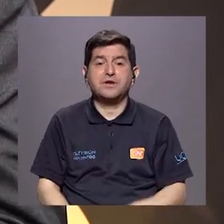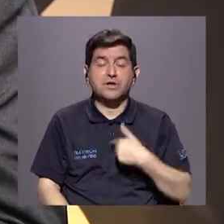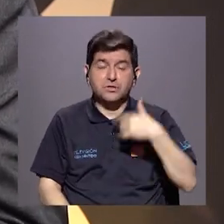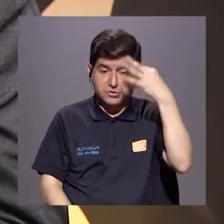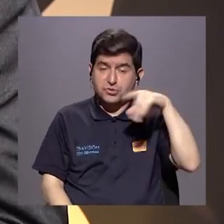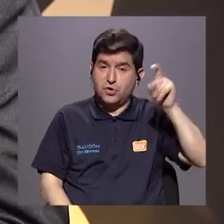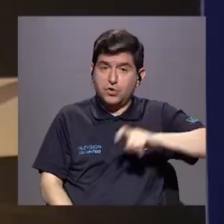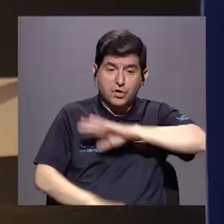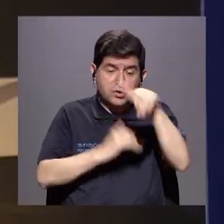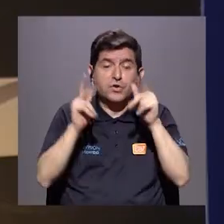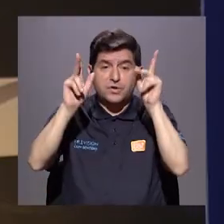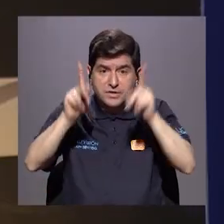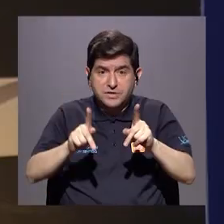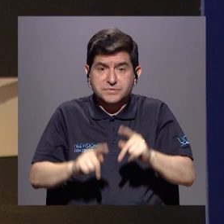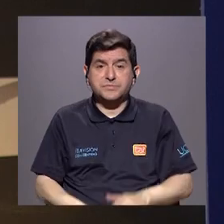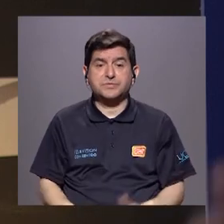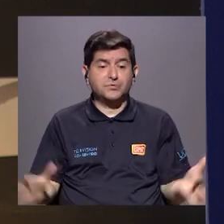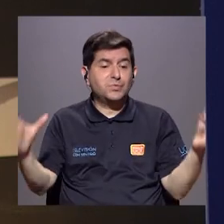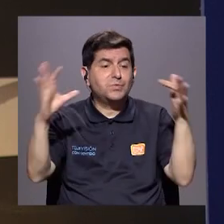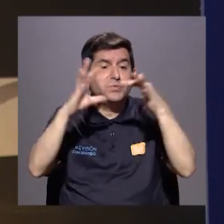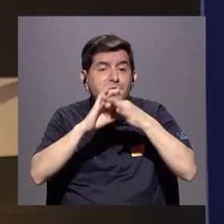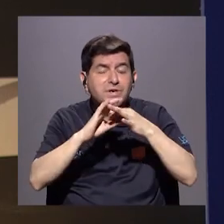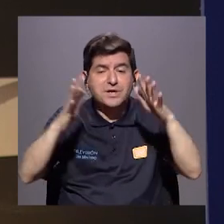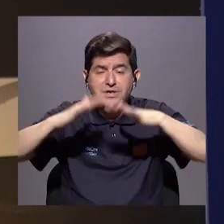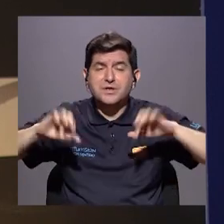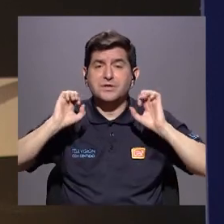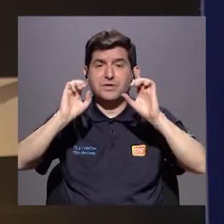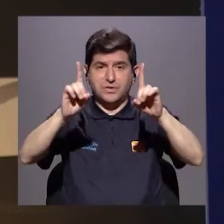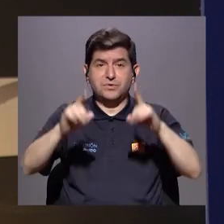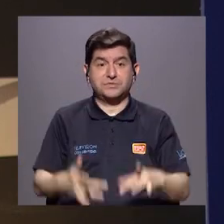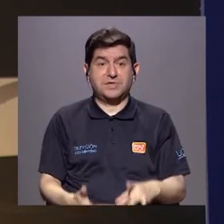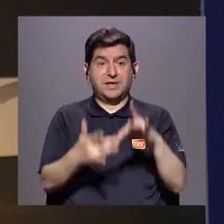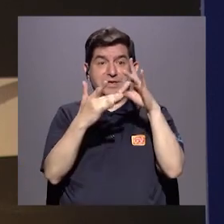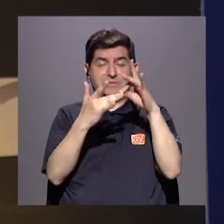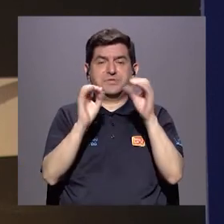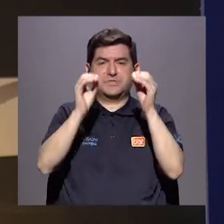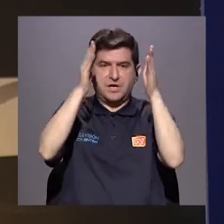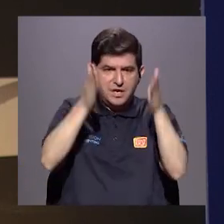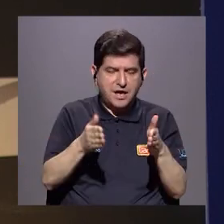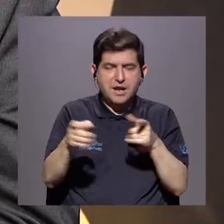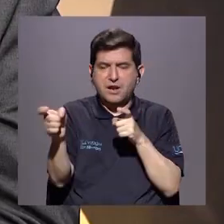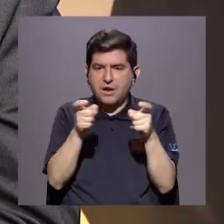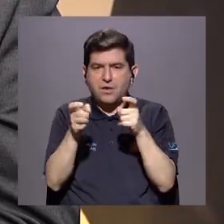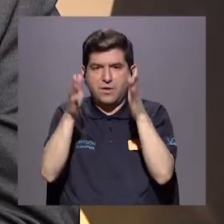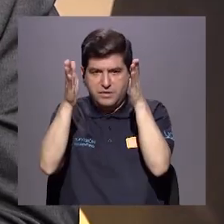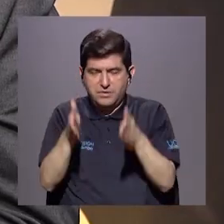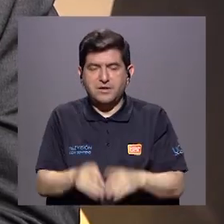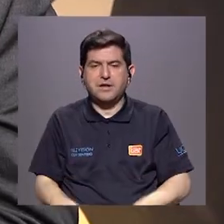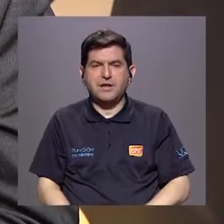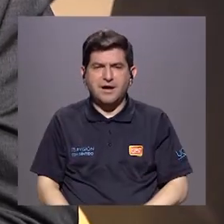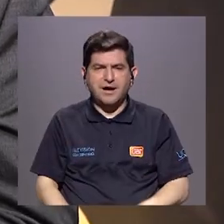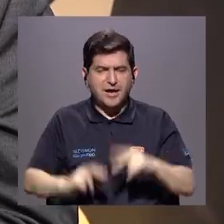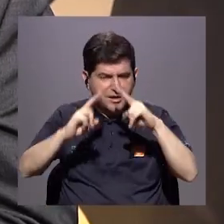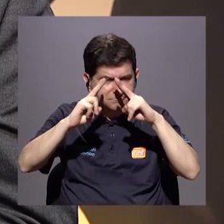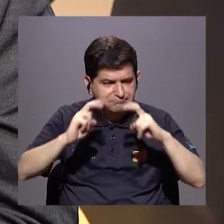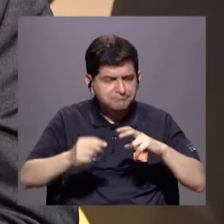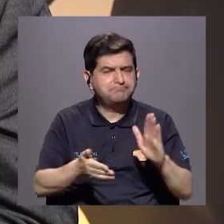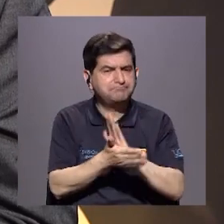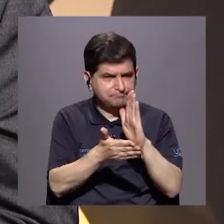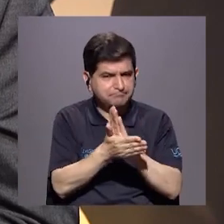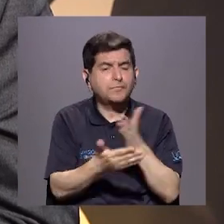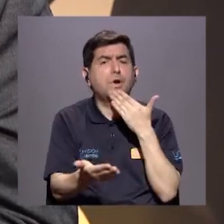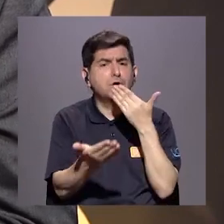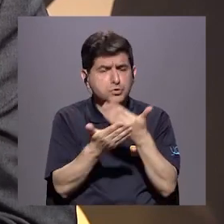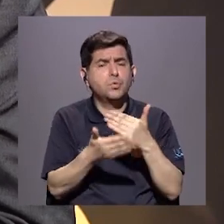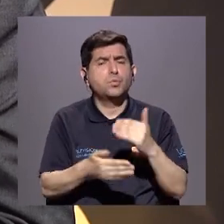necesario que todas las personas que estamos vinculados a espacios educativos particularmente docentes administrativos deberían revisar el protocolo es un